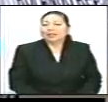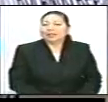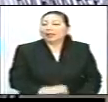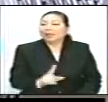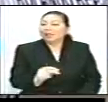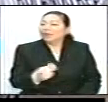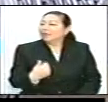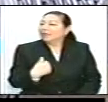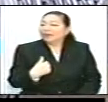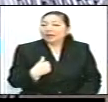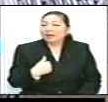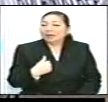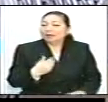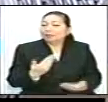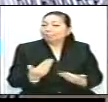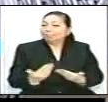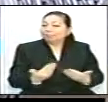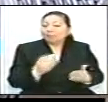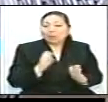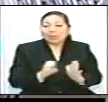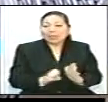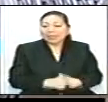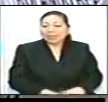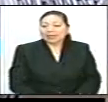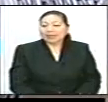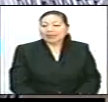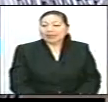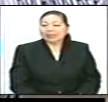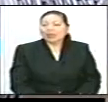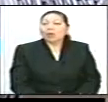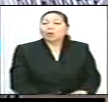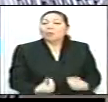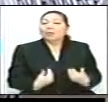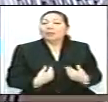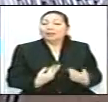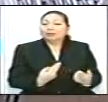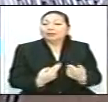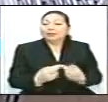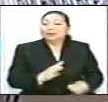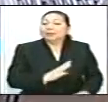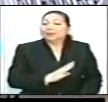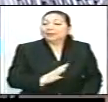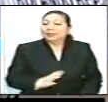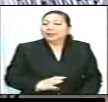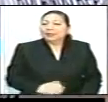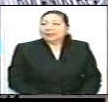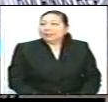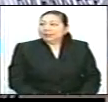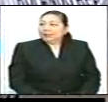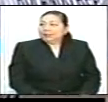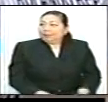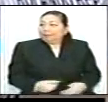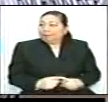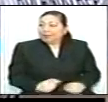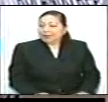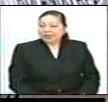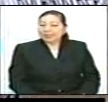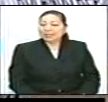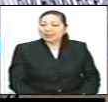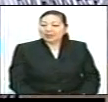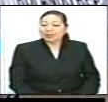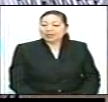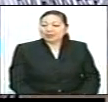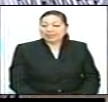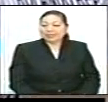no tenemos mapeado, por ejemplo, cómo se debería relacionar el Estado con las comunidades